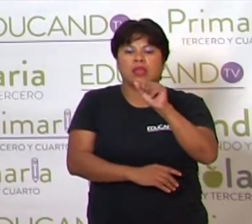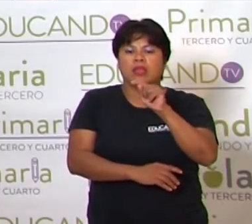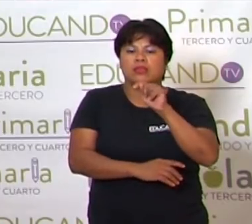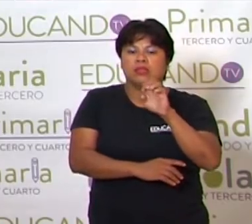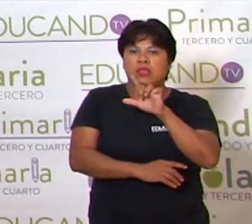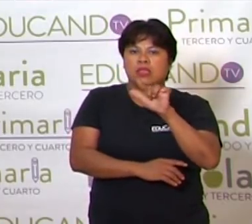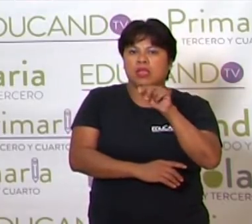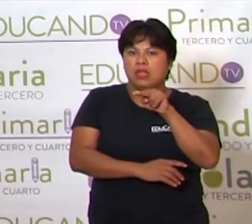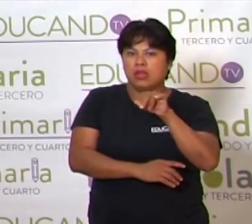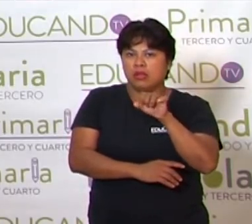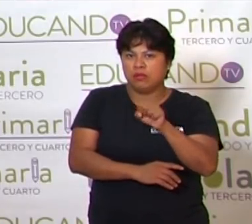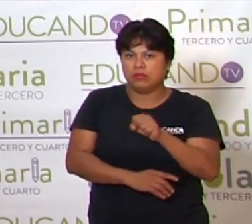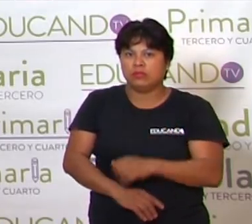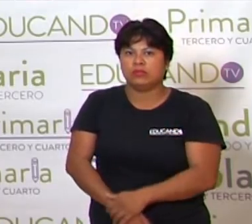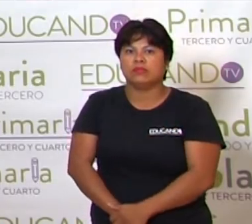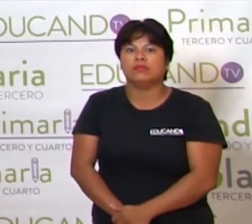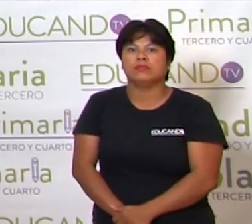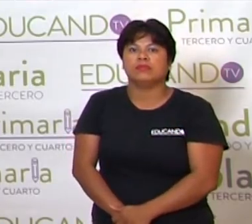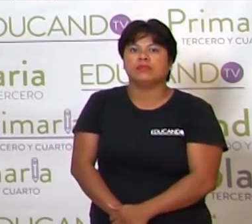Castellanos.